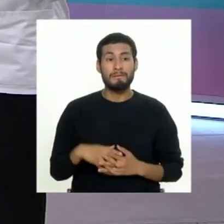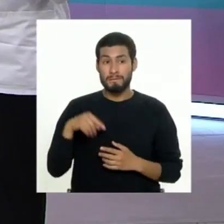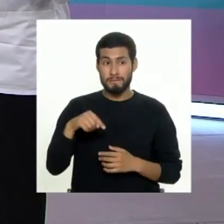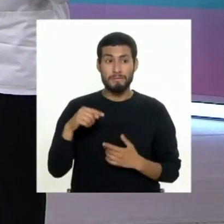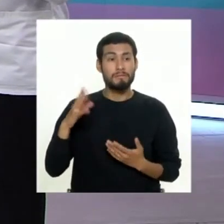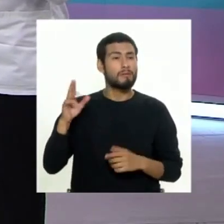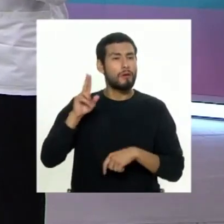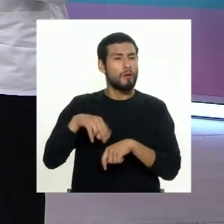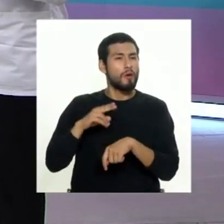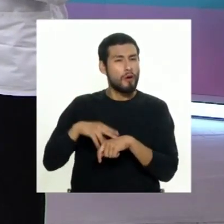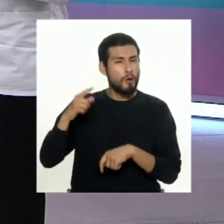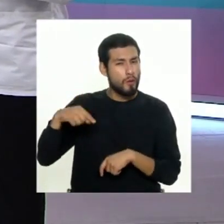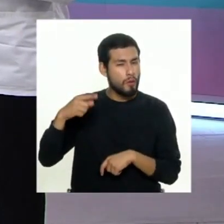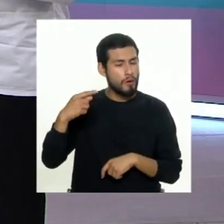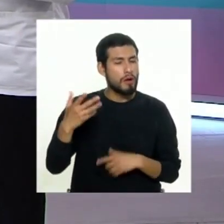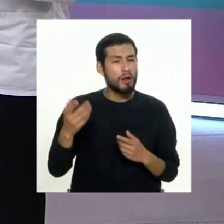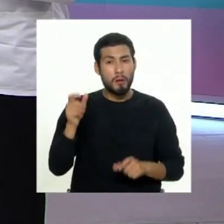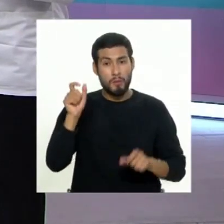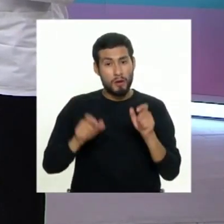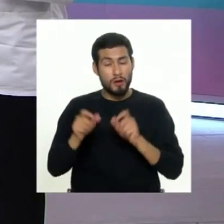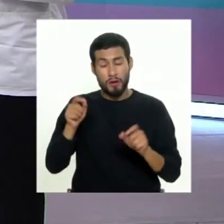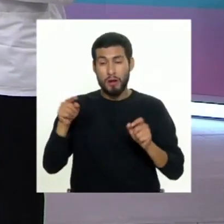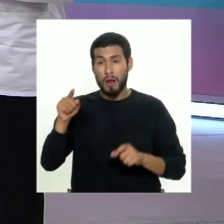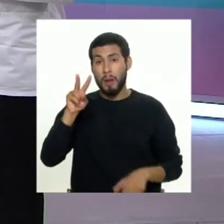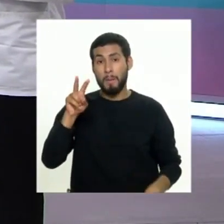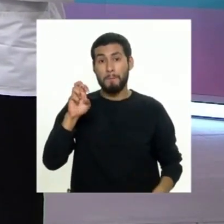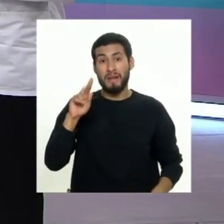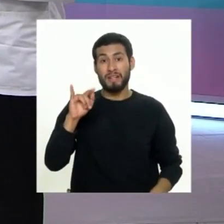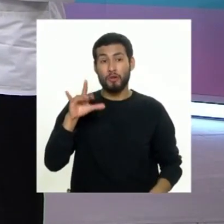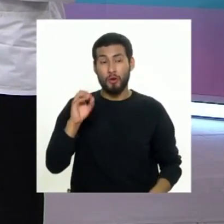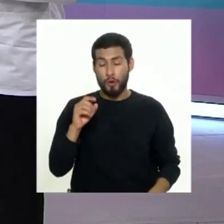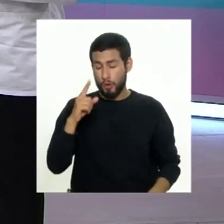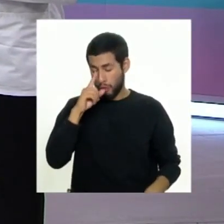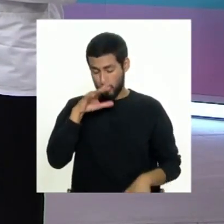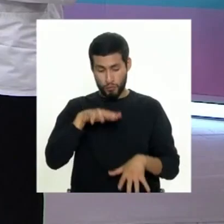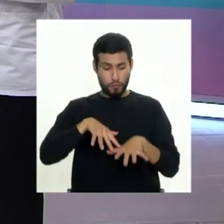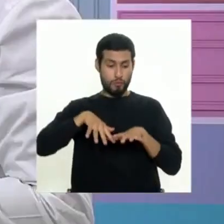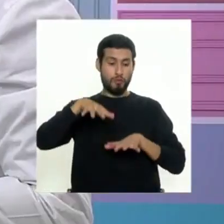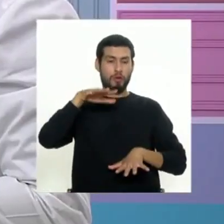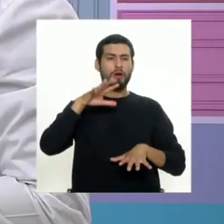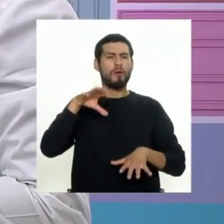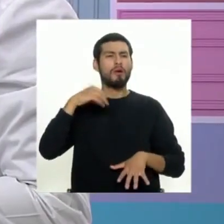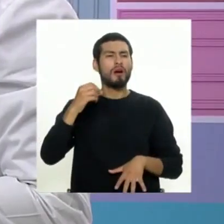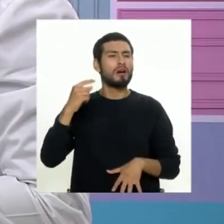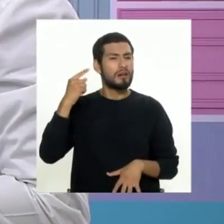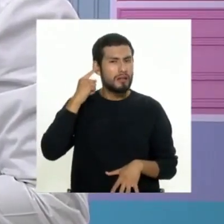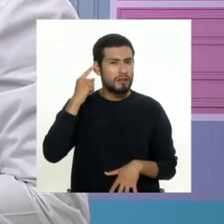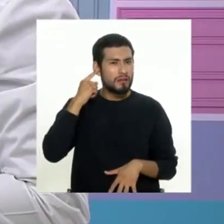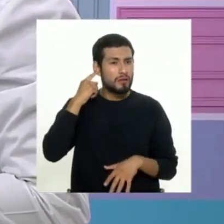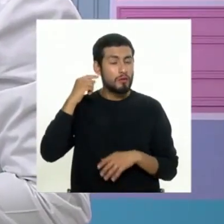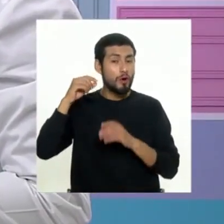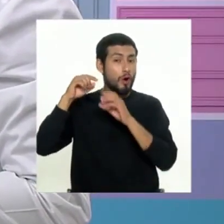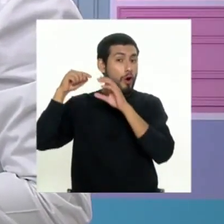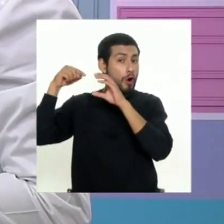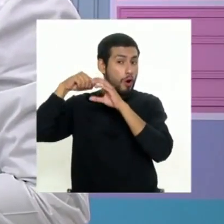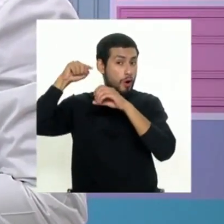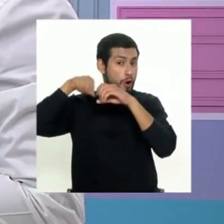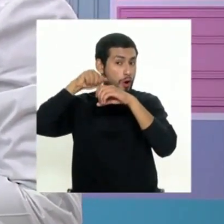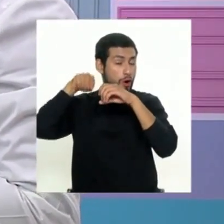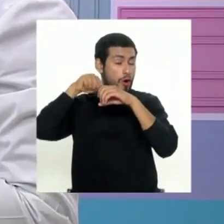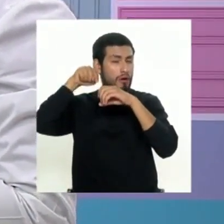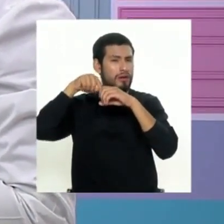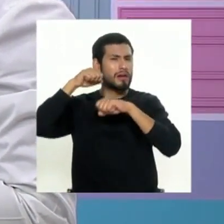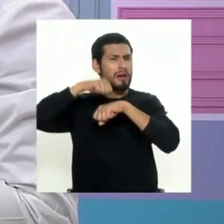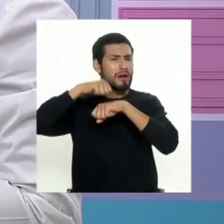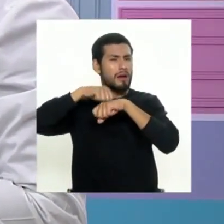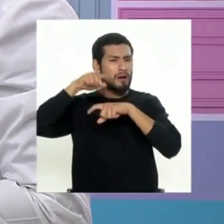más frecuente que vienen los pacientes con vértigo es por unas piedritas que se sueltan en el oído y que cada vez